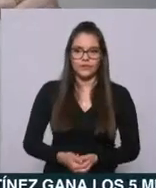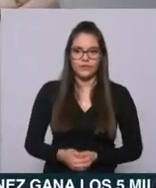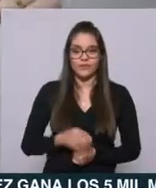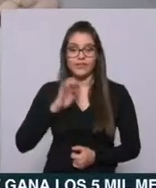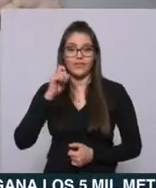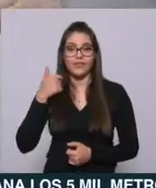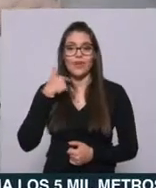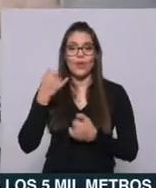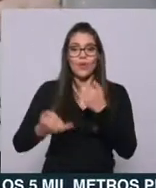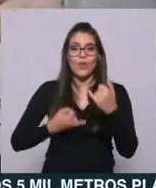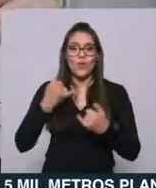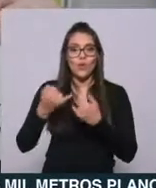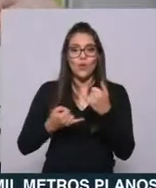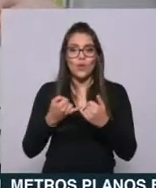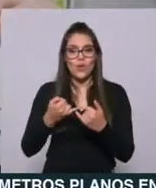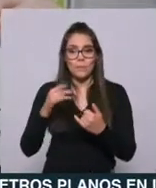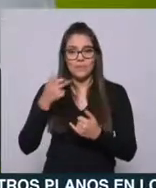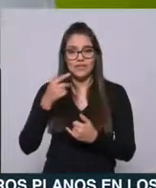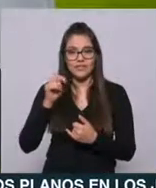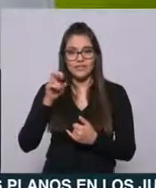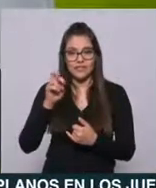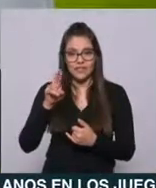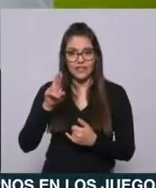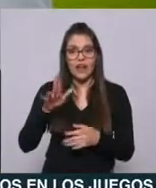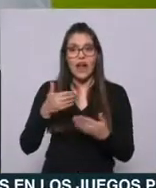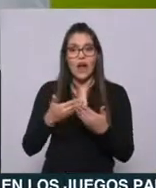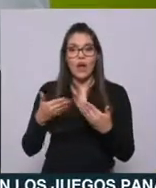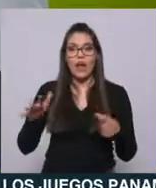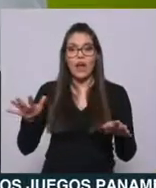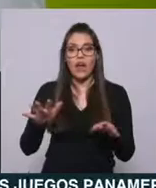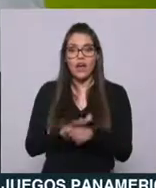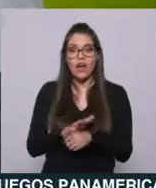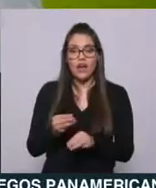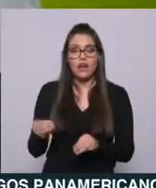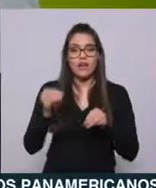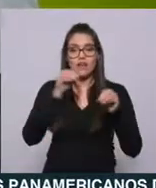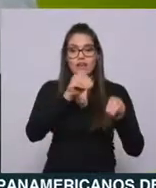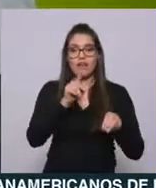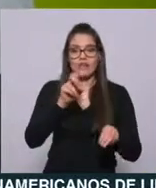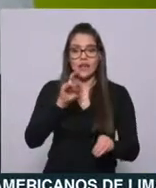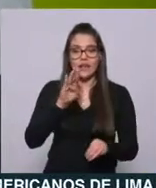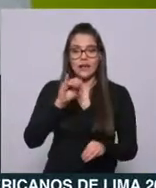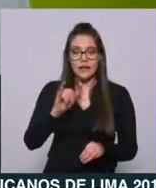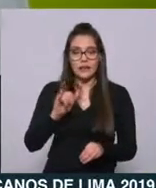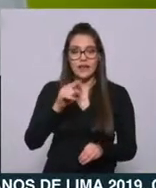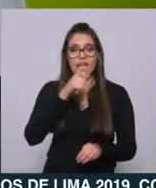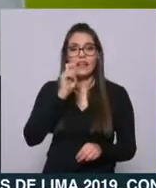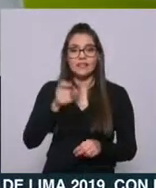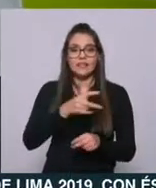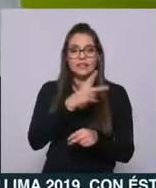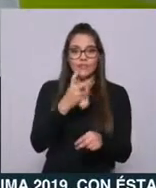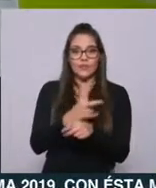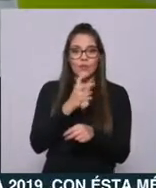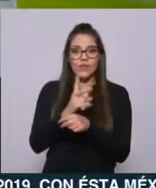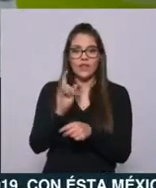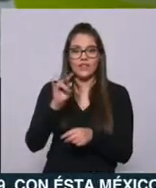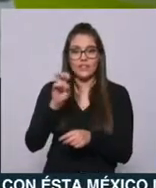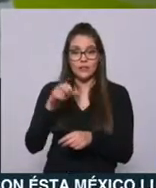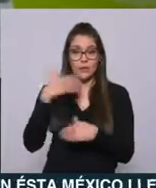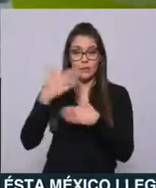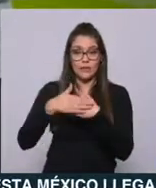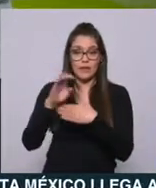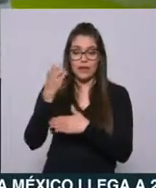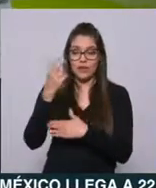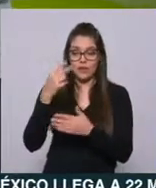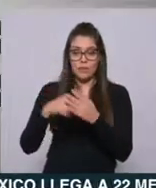Manchester United y de la selección inglesa Wayne Rooney se convertirá en entrenador-jugador del Derby County de la segunda división inglesa a partir de enero de